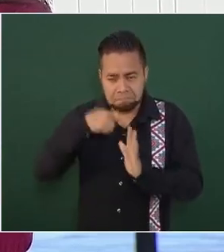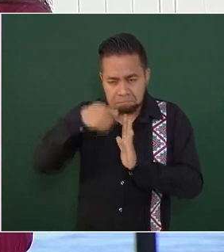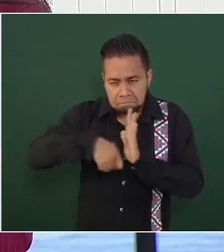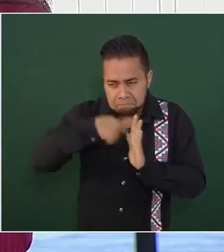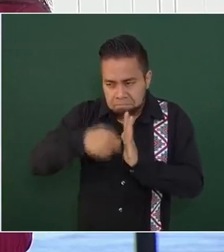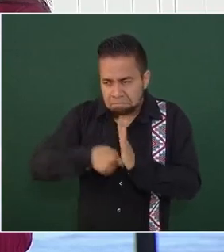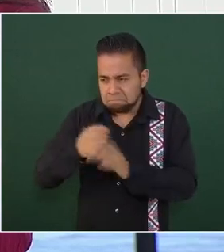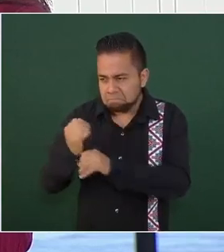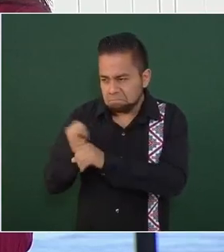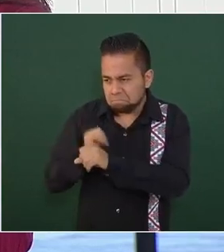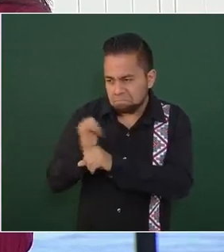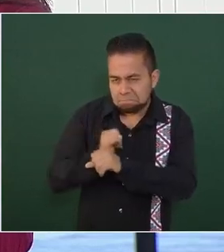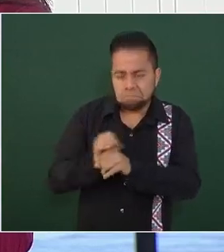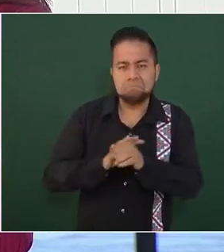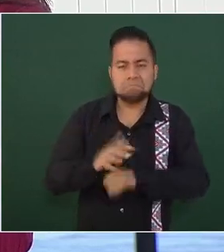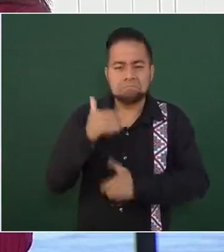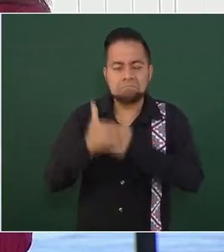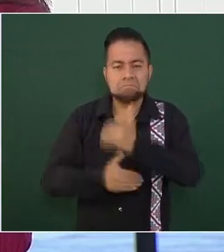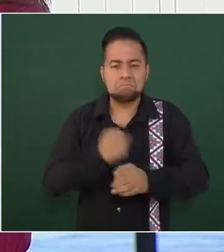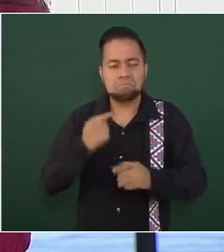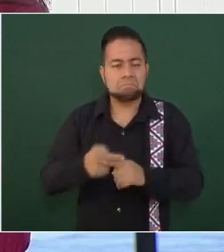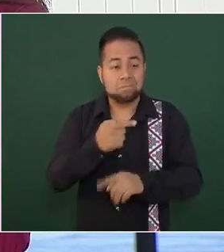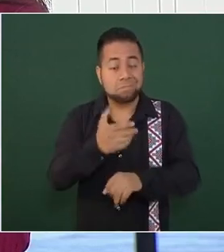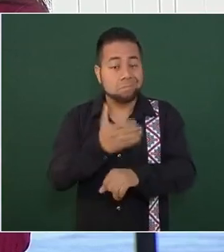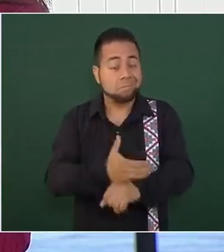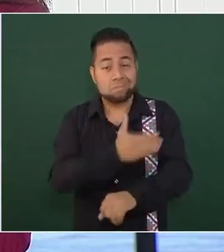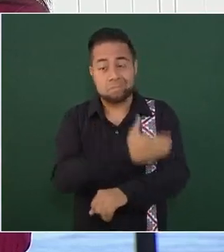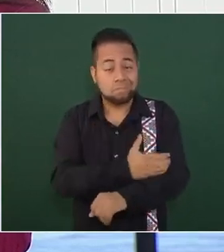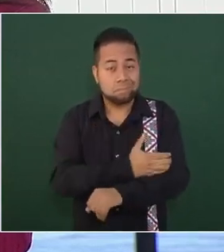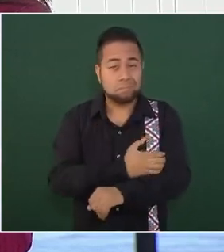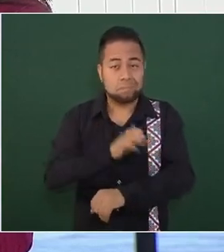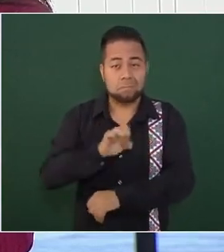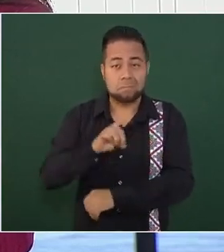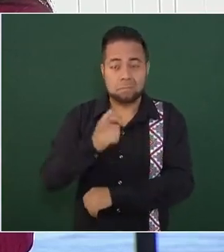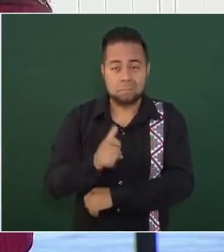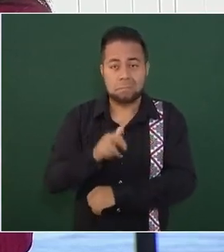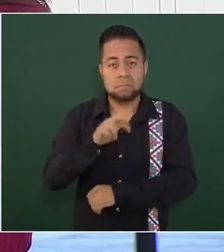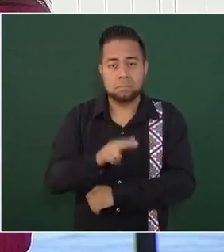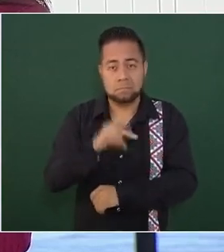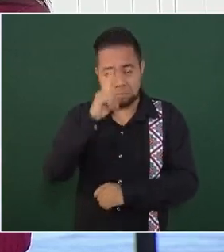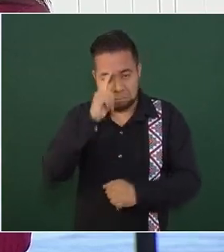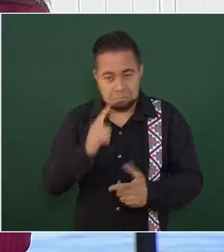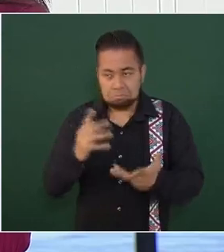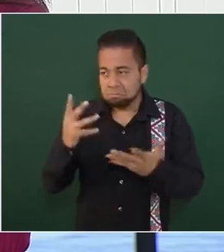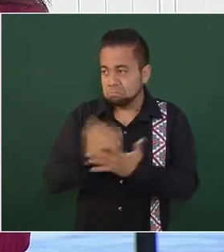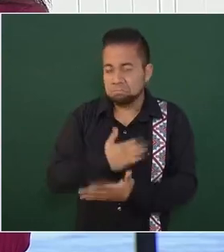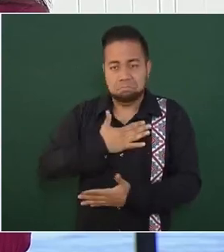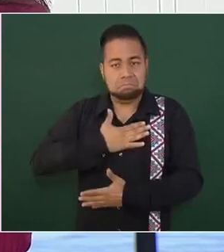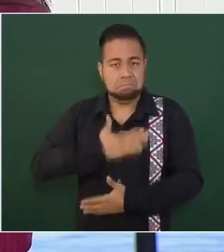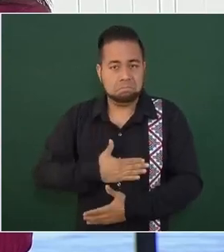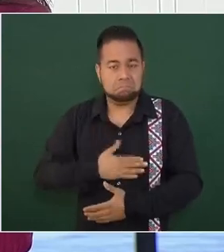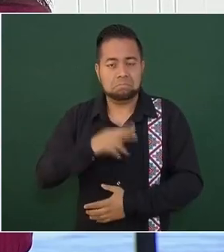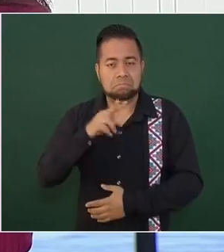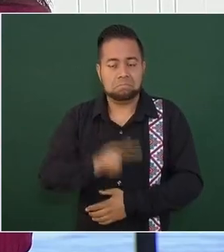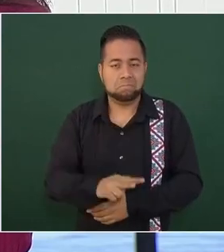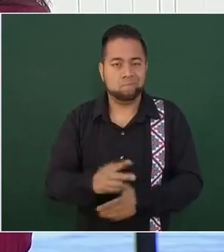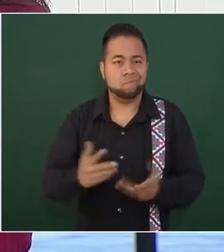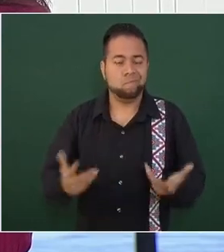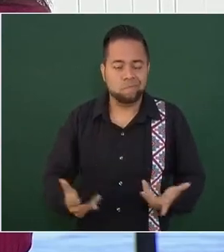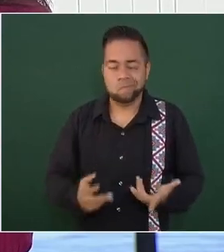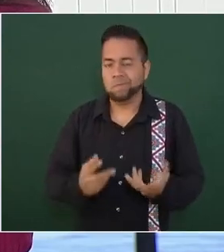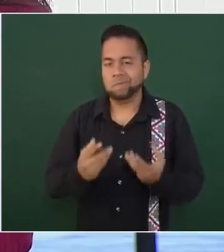el proceso del compañero periodista para obtener justicia ha sido bastante